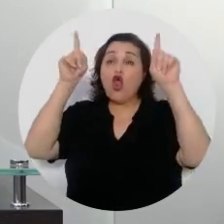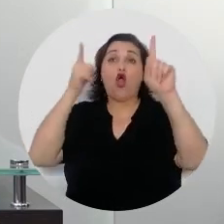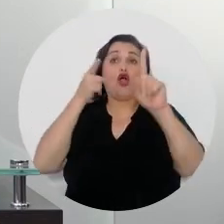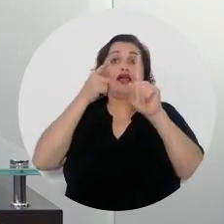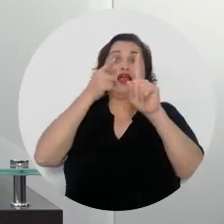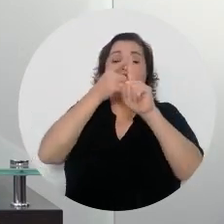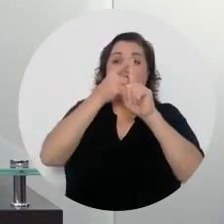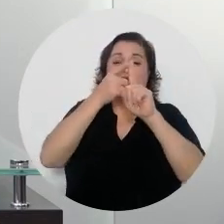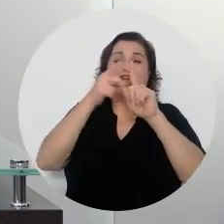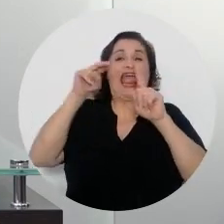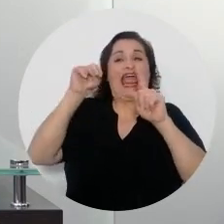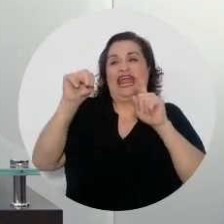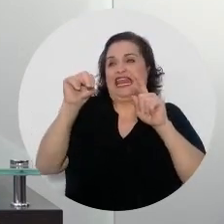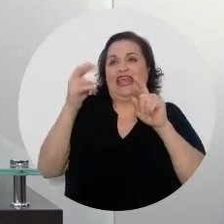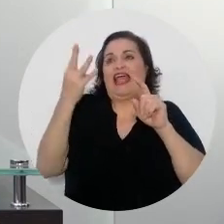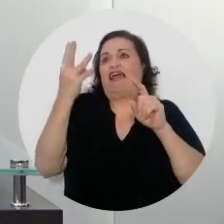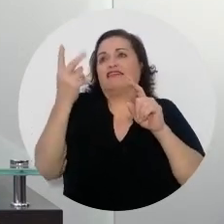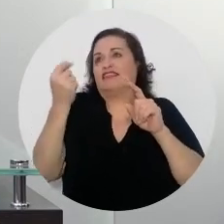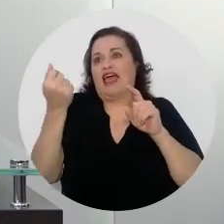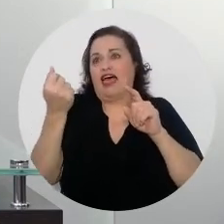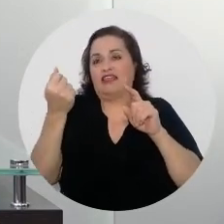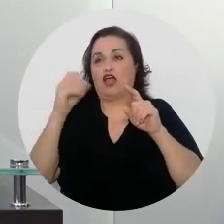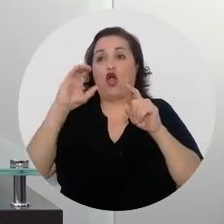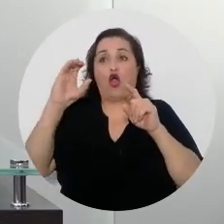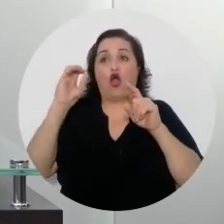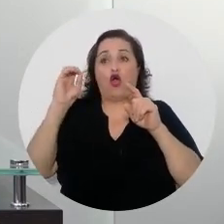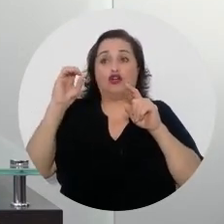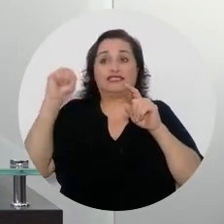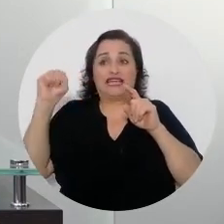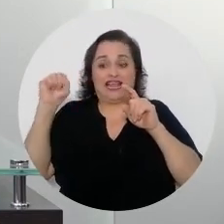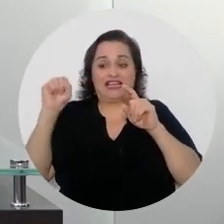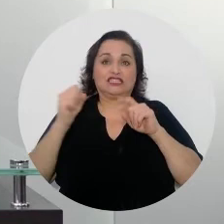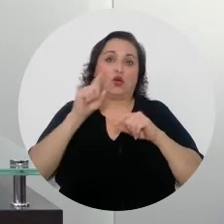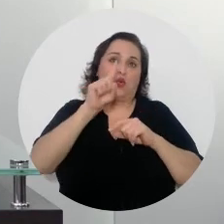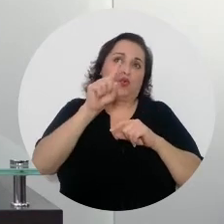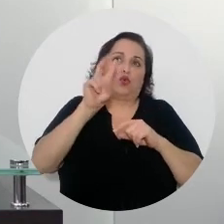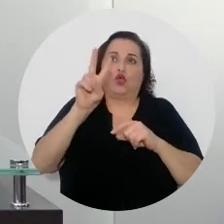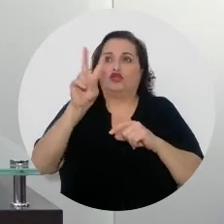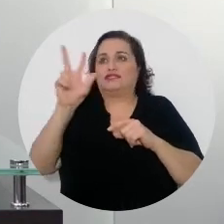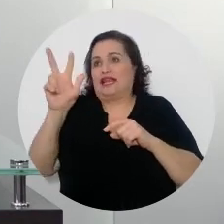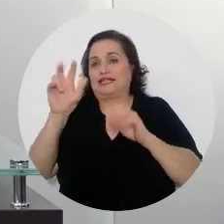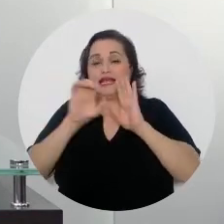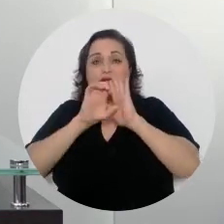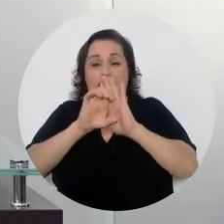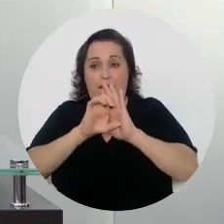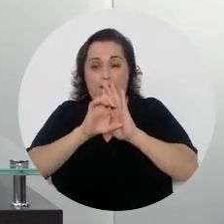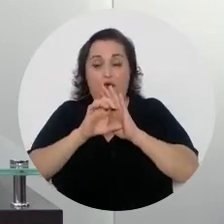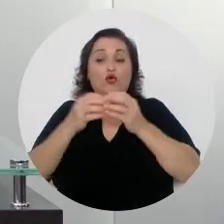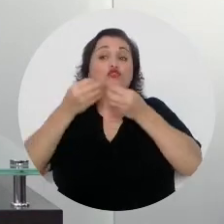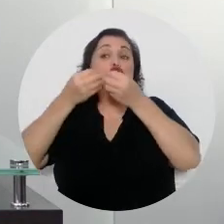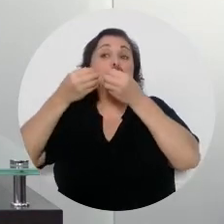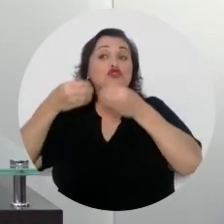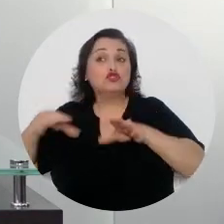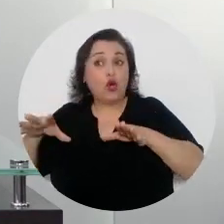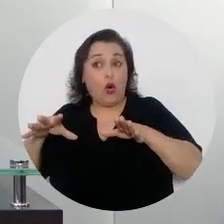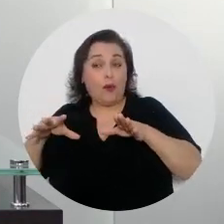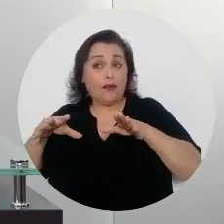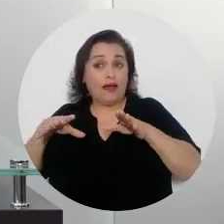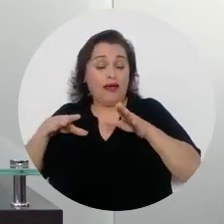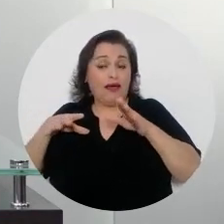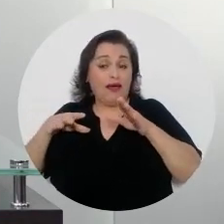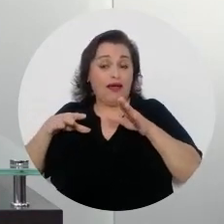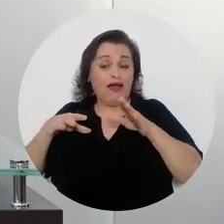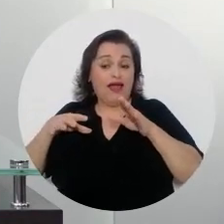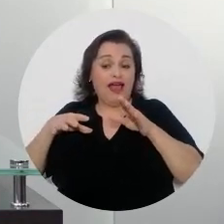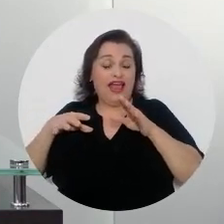político alcanza n cantidad de cociente, 1, 2, 3, y le